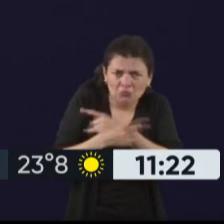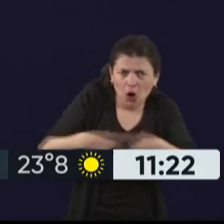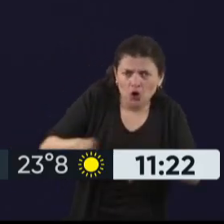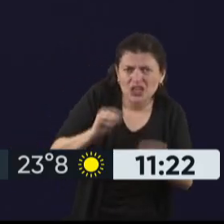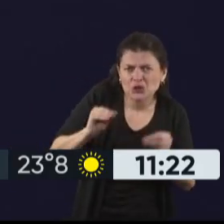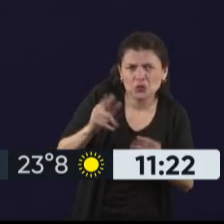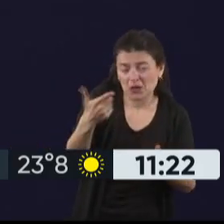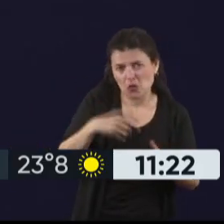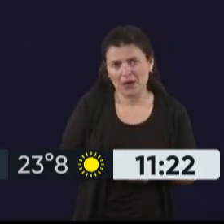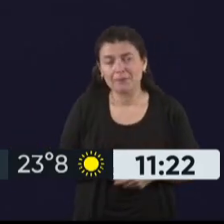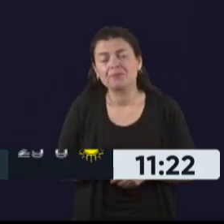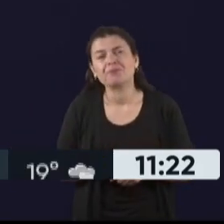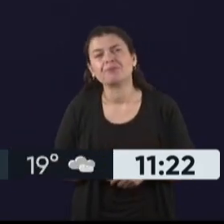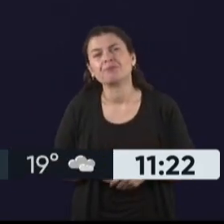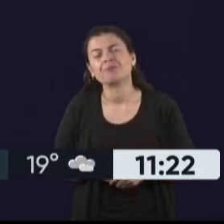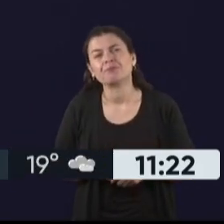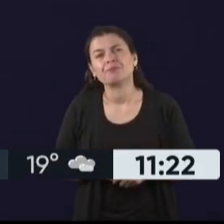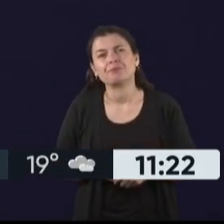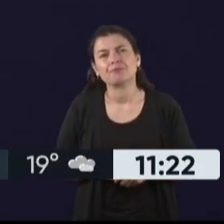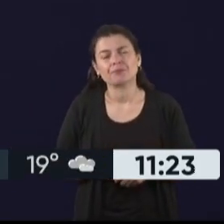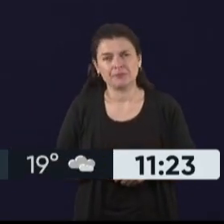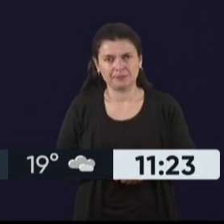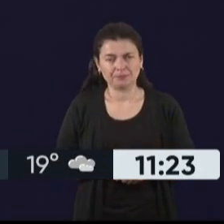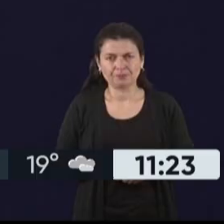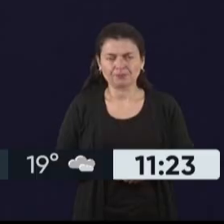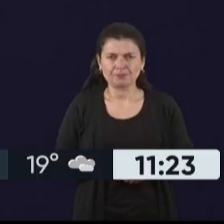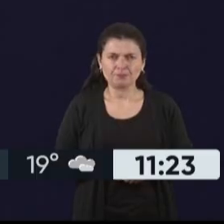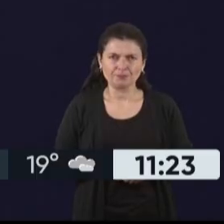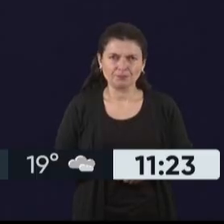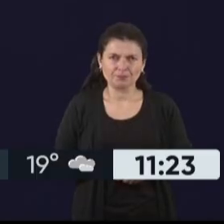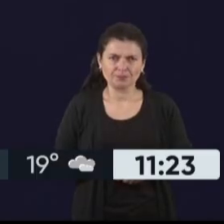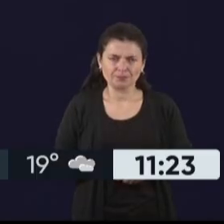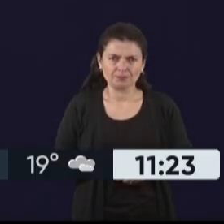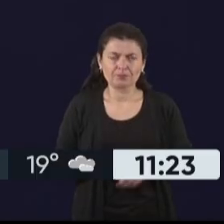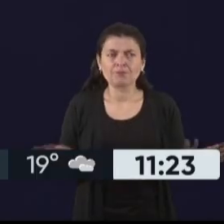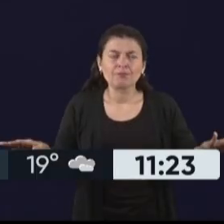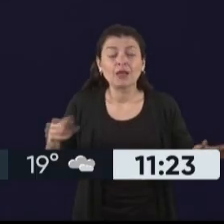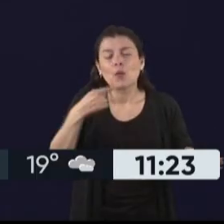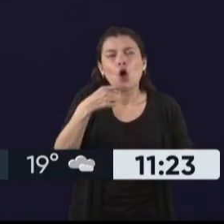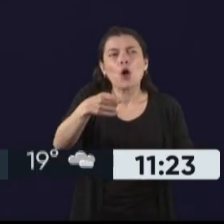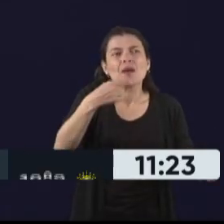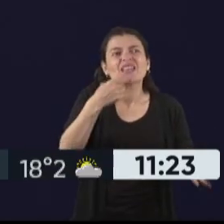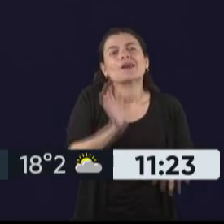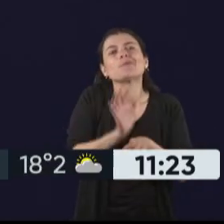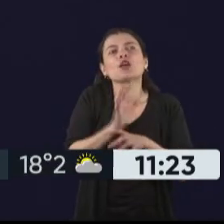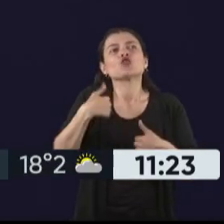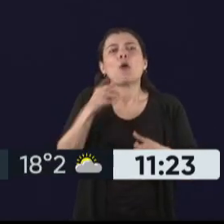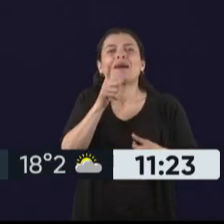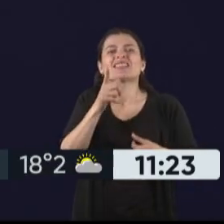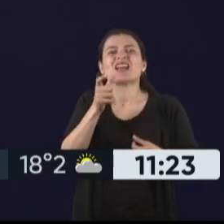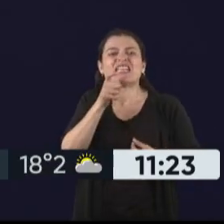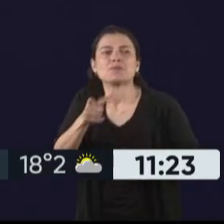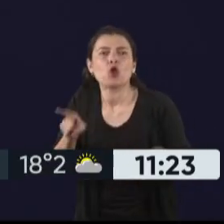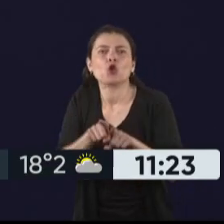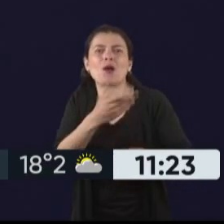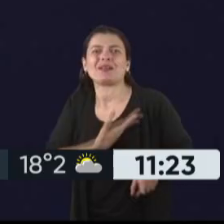cualquier cuestión que se considere que, y te hablo, me obligás a hablar por él, cosa que no es mi métier, ni es lo